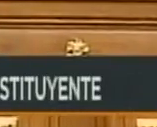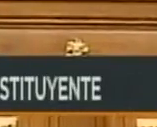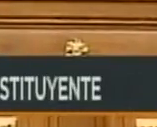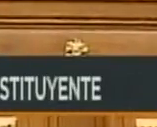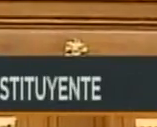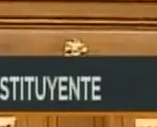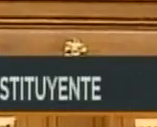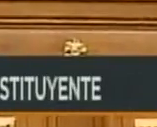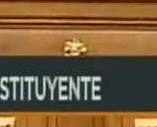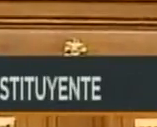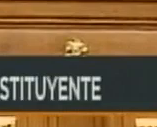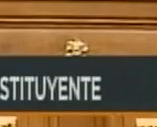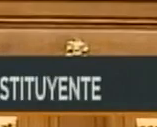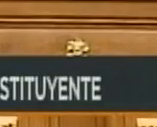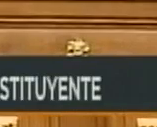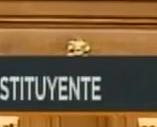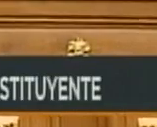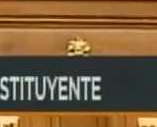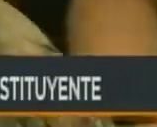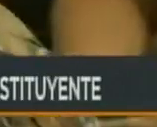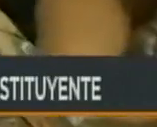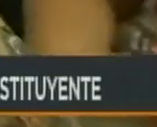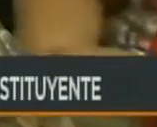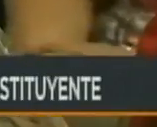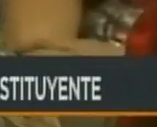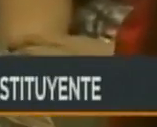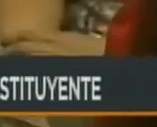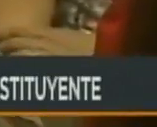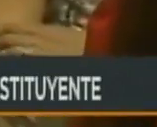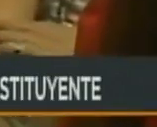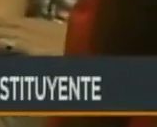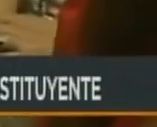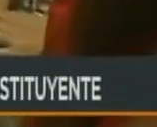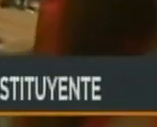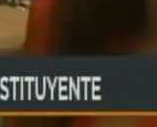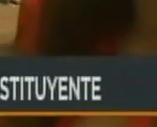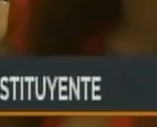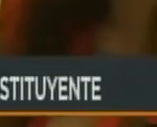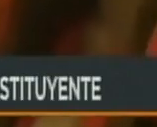Nacional Constituyente. Escuchemos. Compañeros diplomáticos,